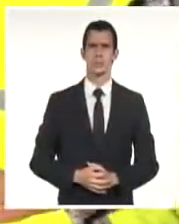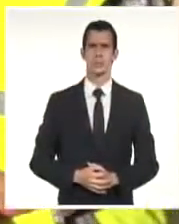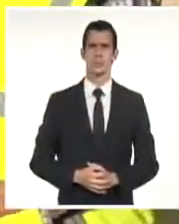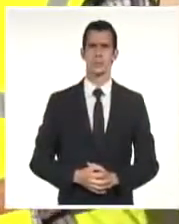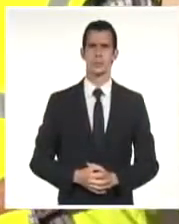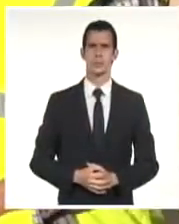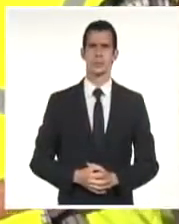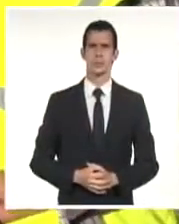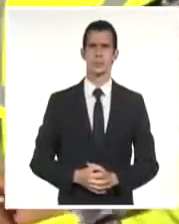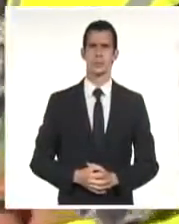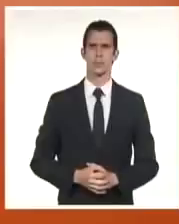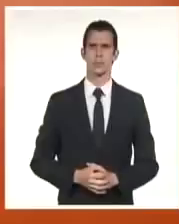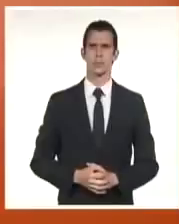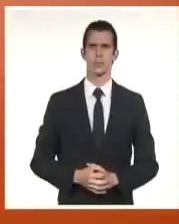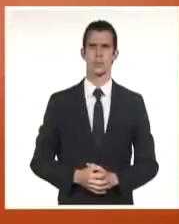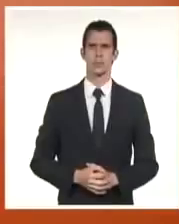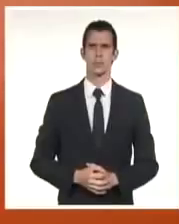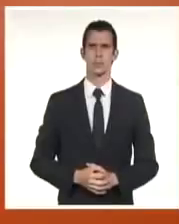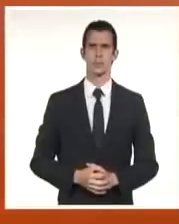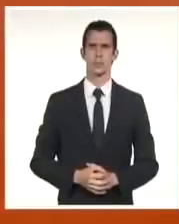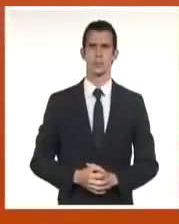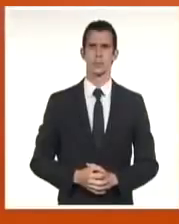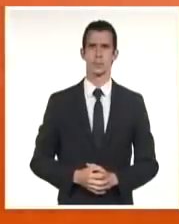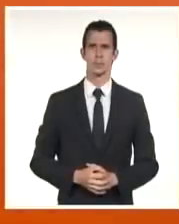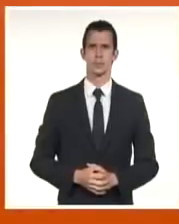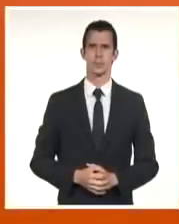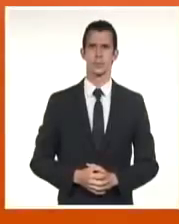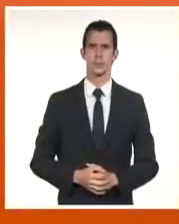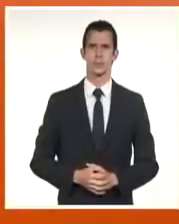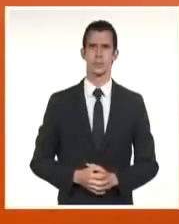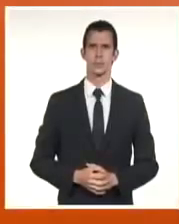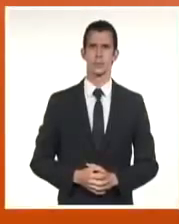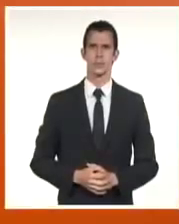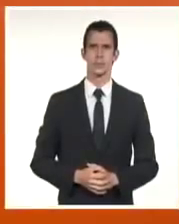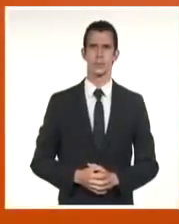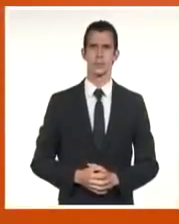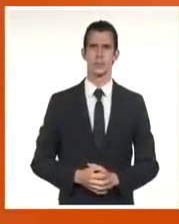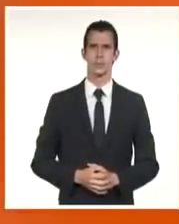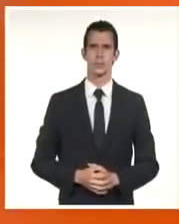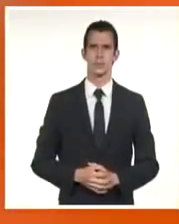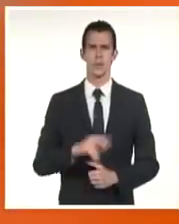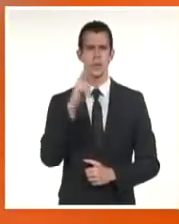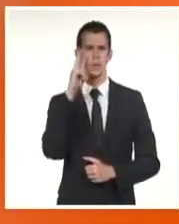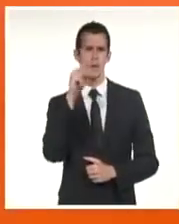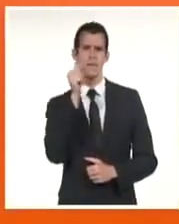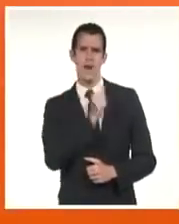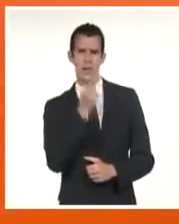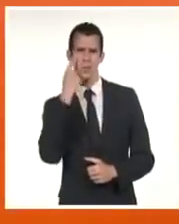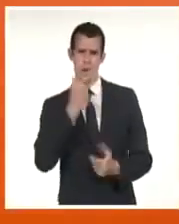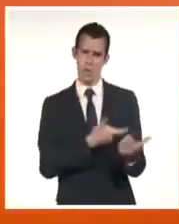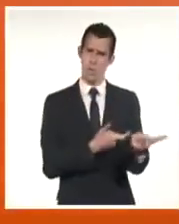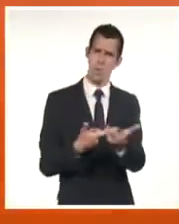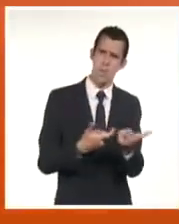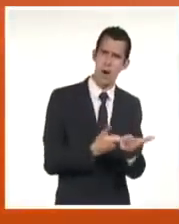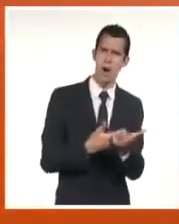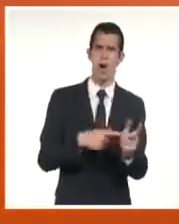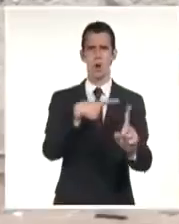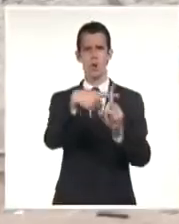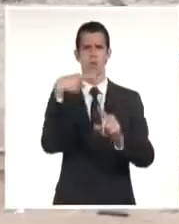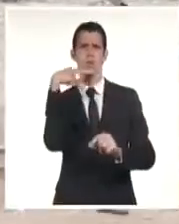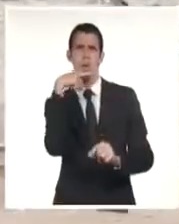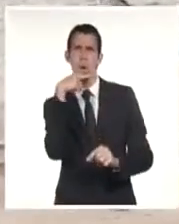simple vista se distingue entre los rescatistas del Cuerpo de Bomberos, el SIUM y la Cruz Roja, una